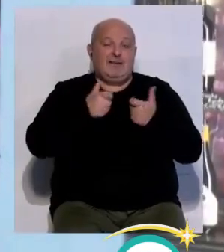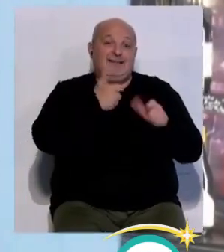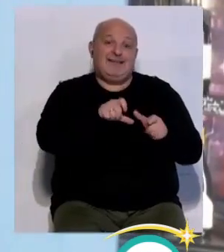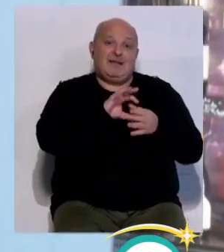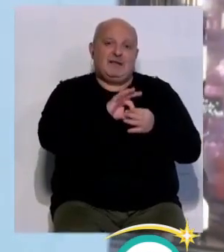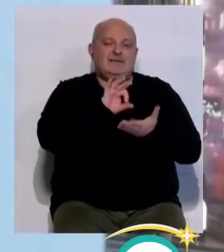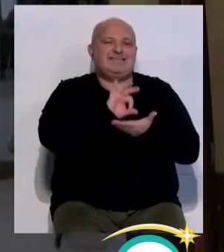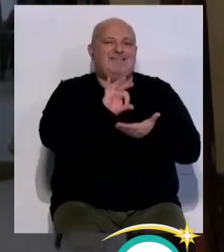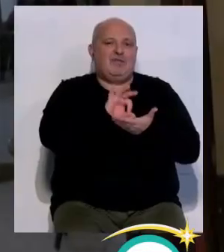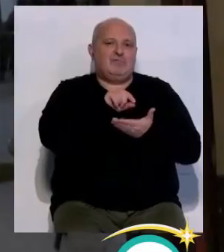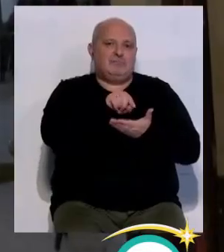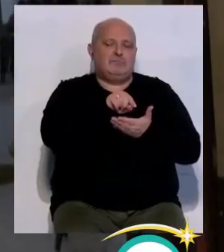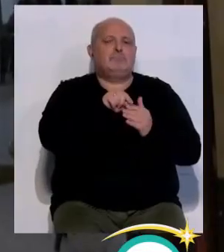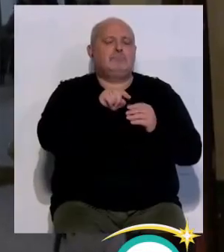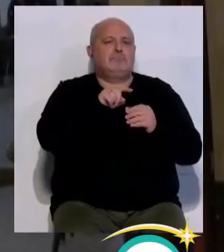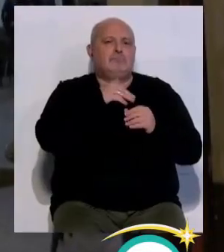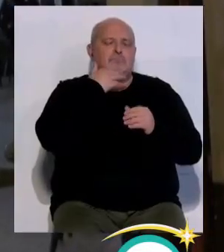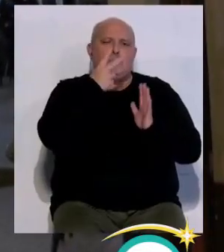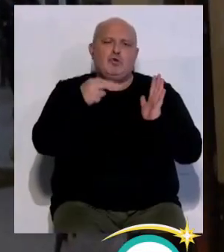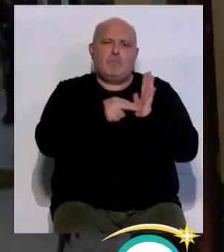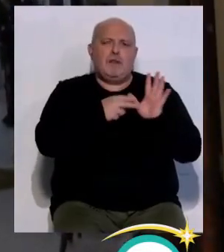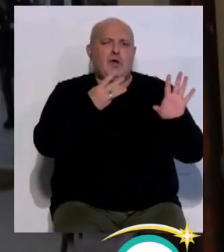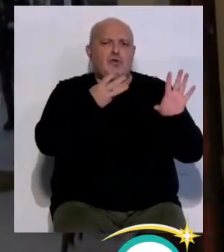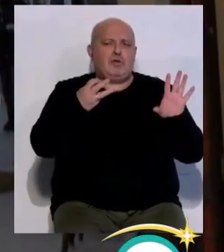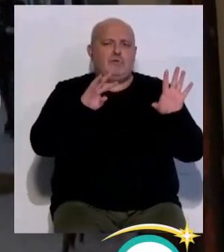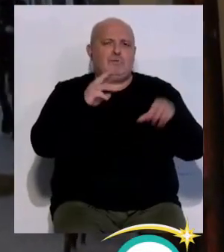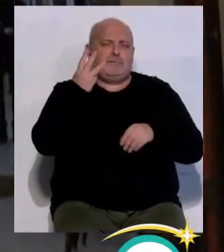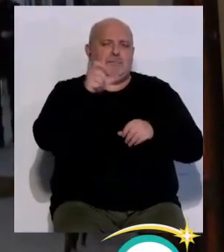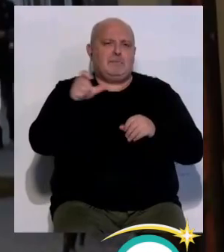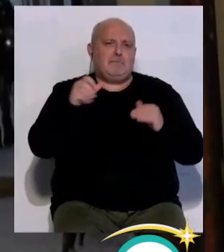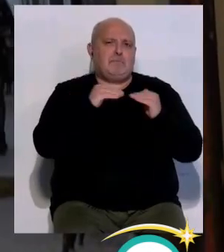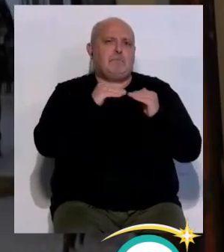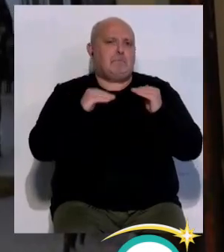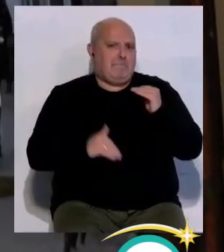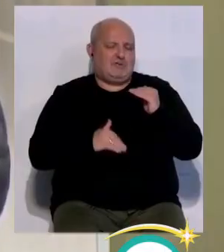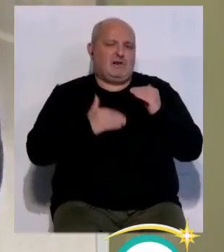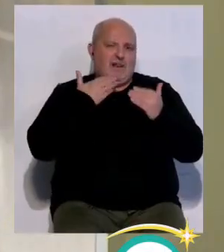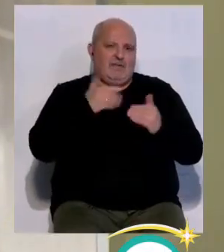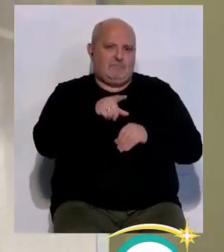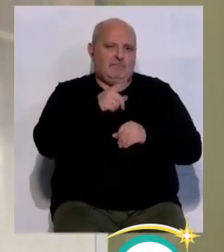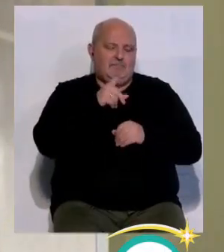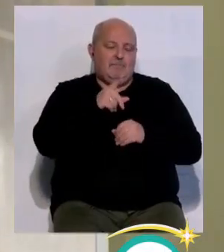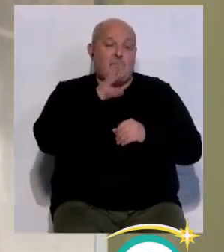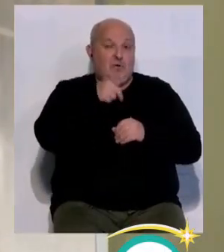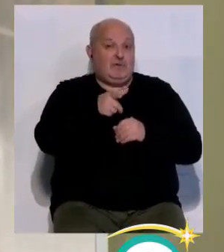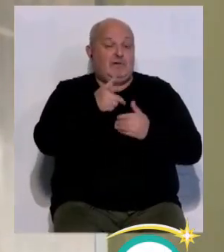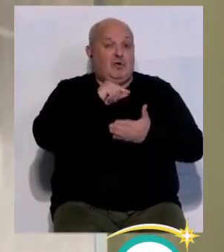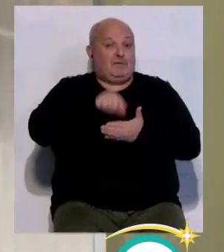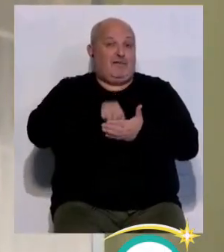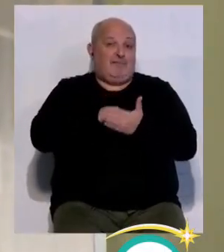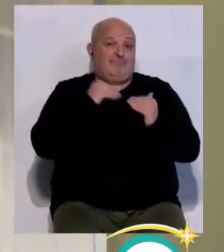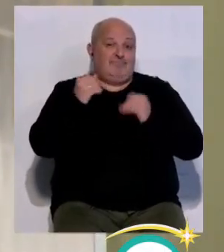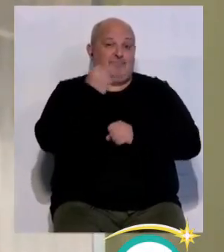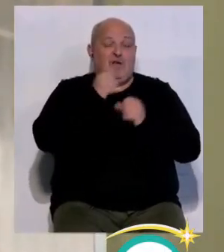sector servicios, que aglutina 2.893 desempleados menos en Cádiz. Precisamente las